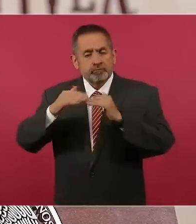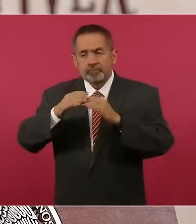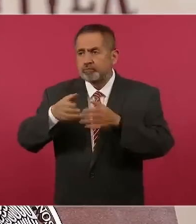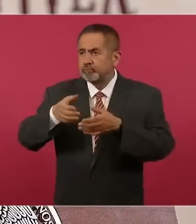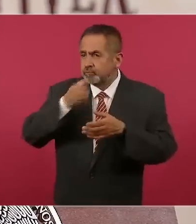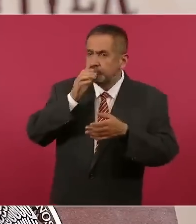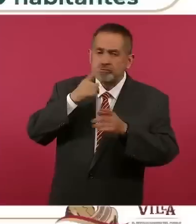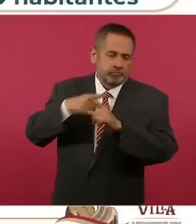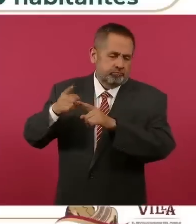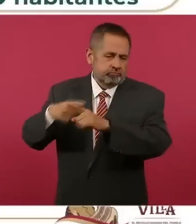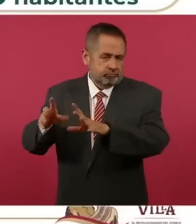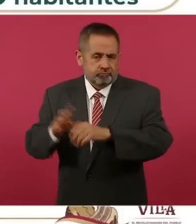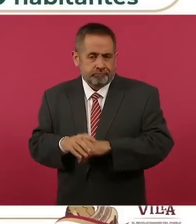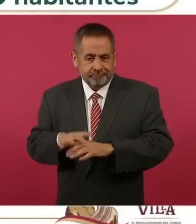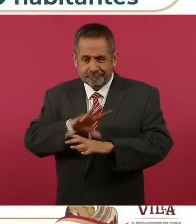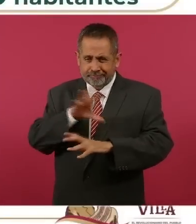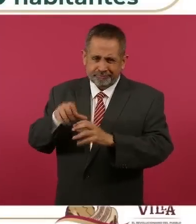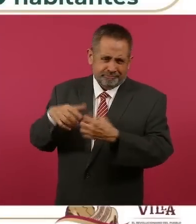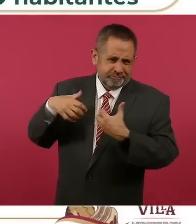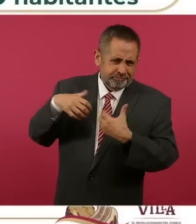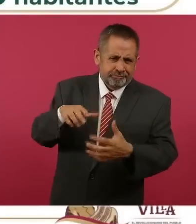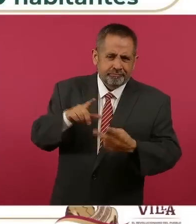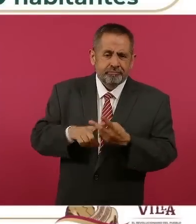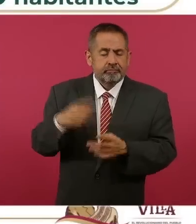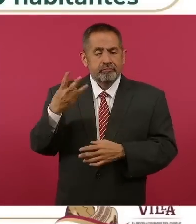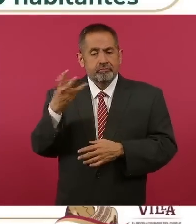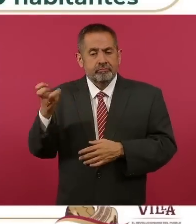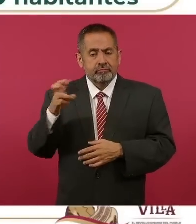La inversión total del acueducto será de